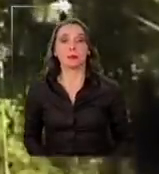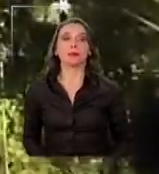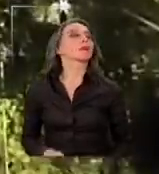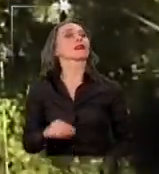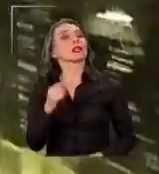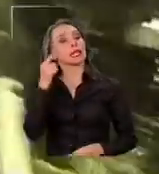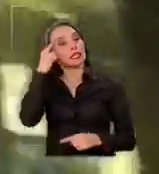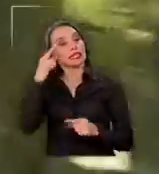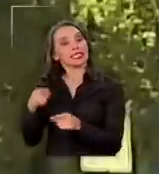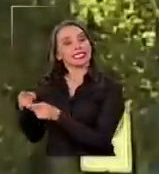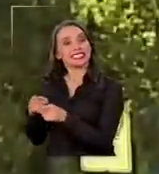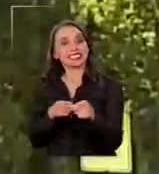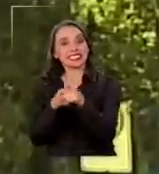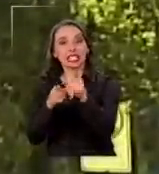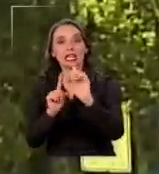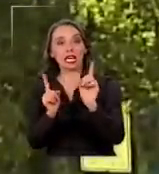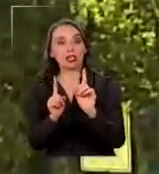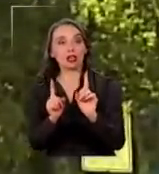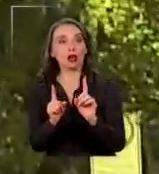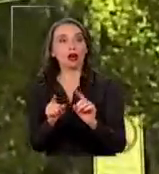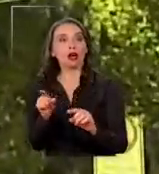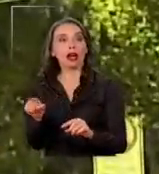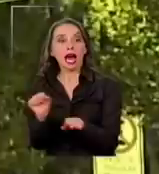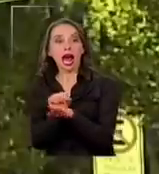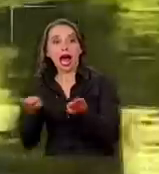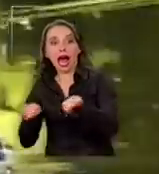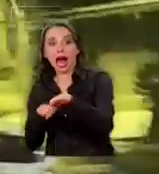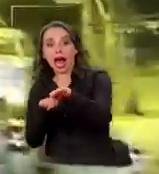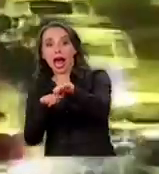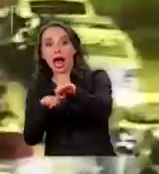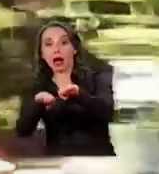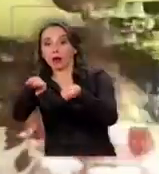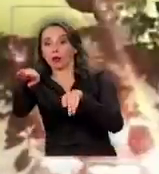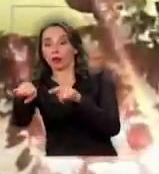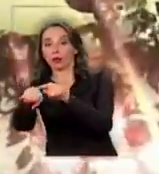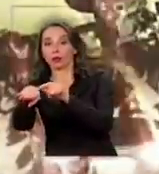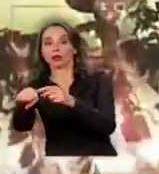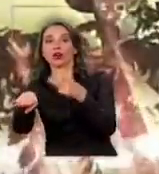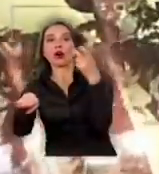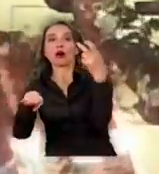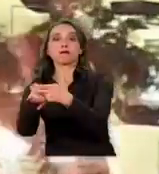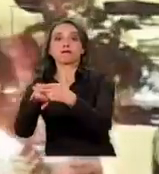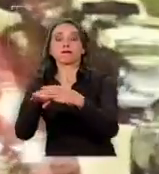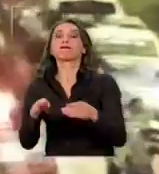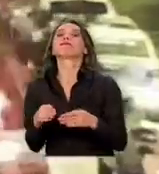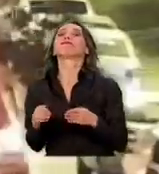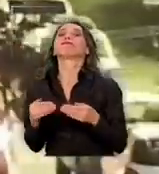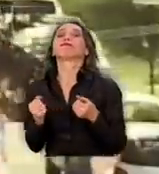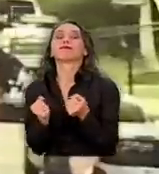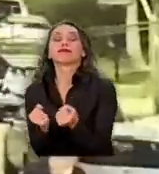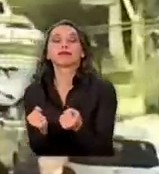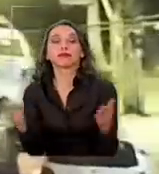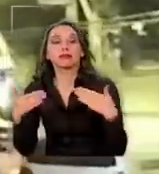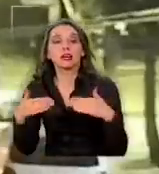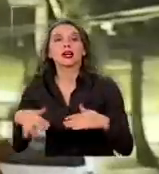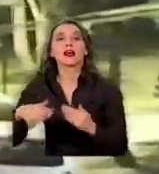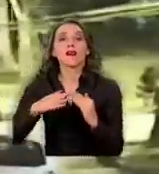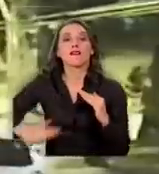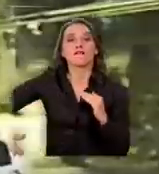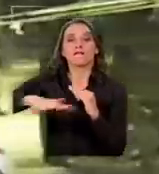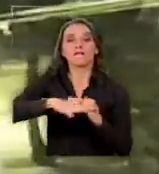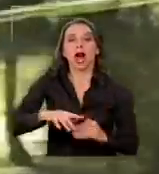Pareciera un seguimiento, pues no. Iban por el vehículo estacionado, un ya habitual portonazo, este en barrio Yungay, Santiago.